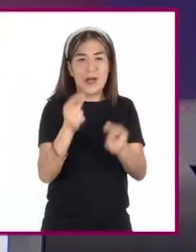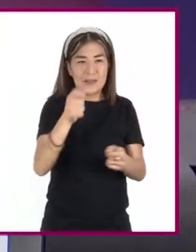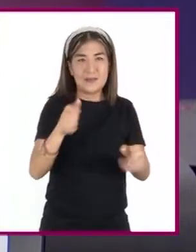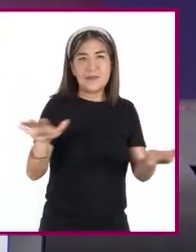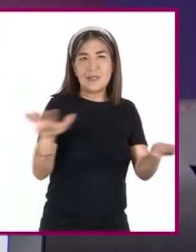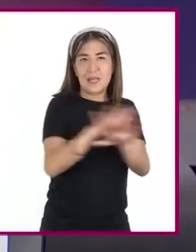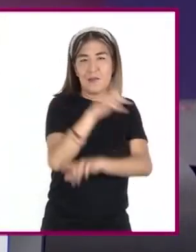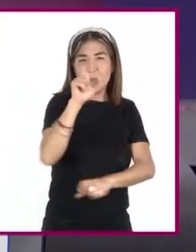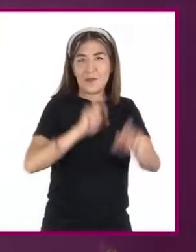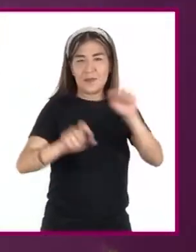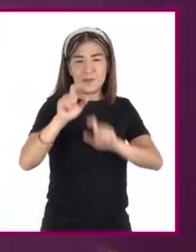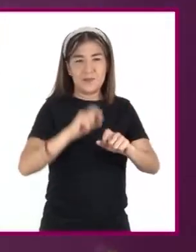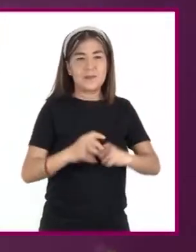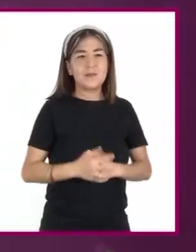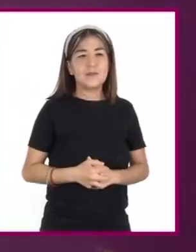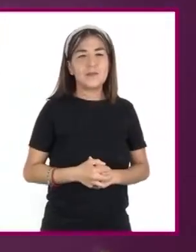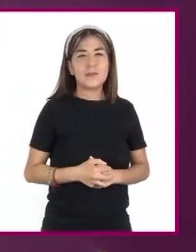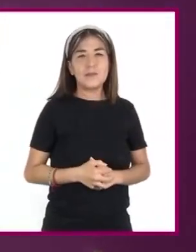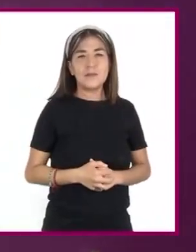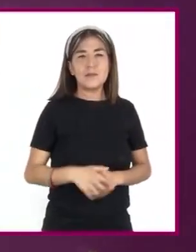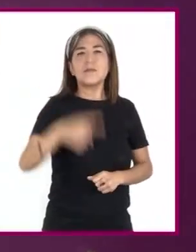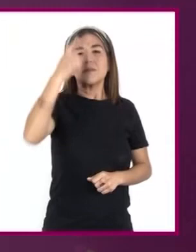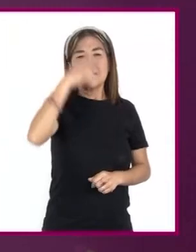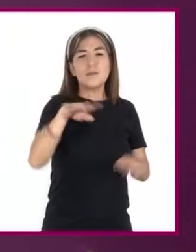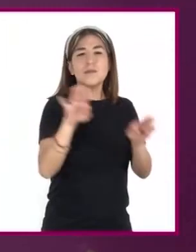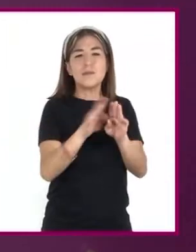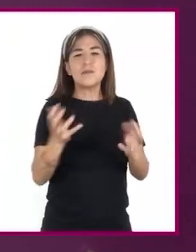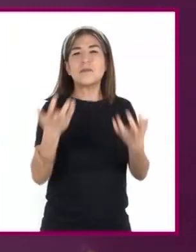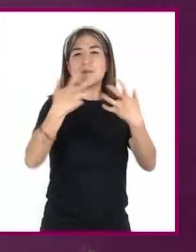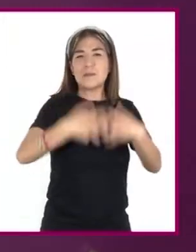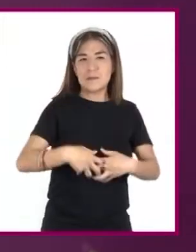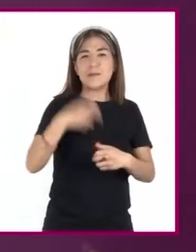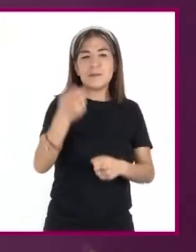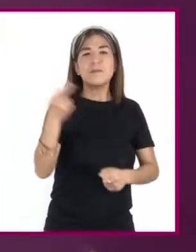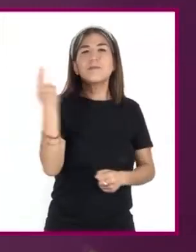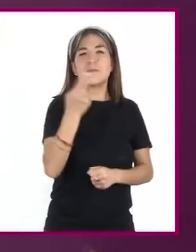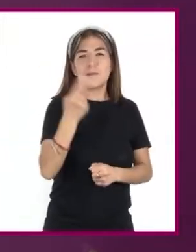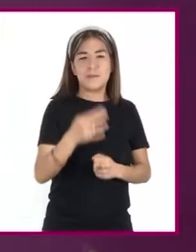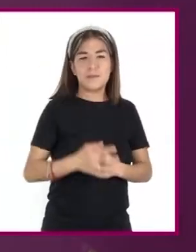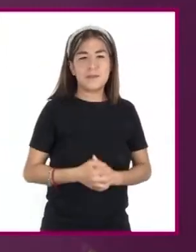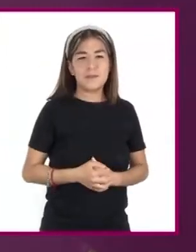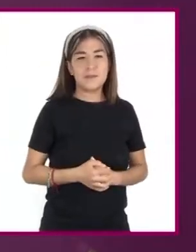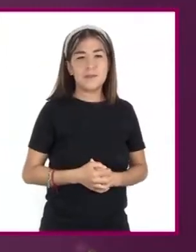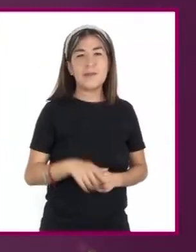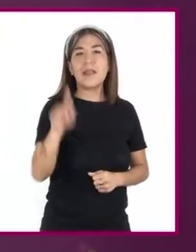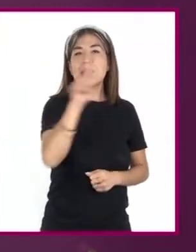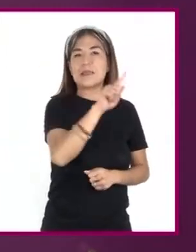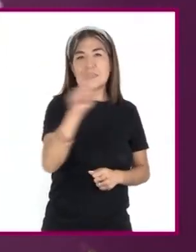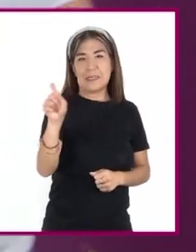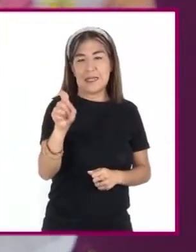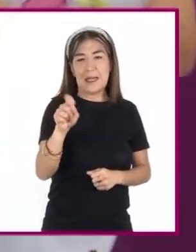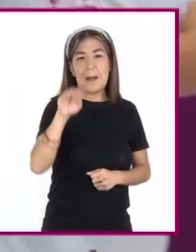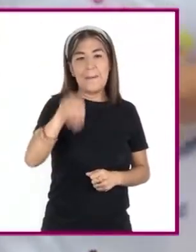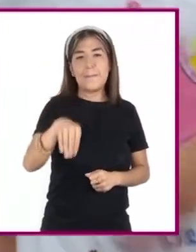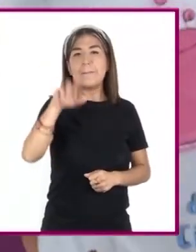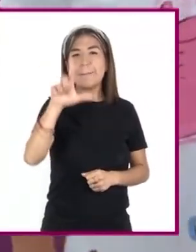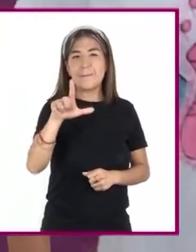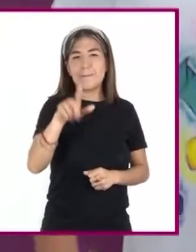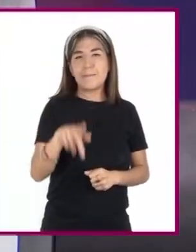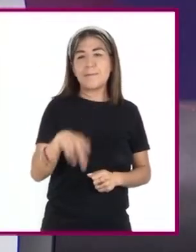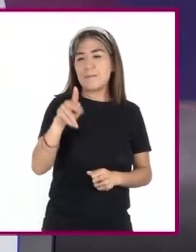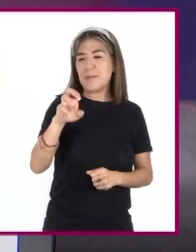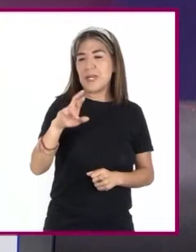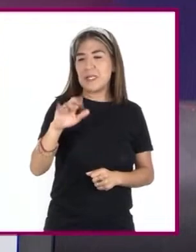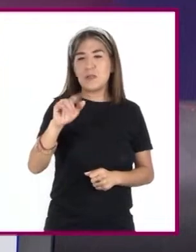química. Para llevar a cabo esta reacción necesitamos 100 mililitros de peróxido de